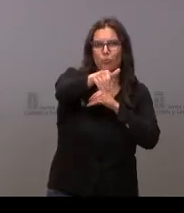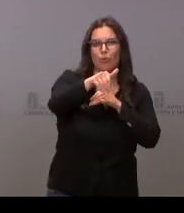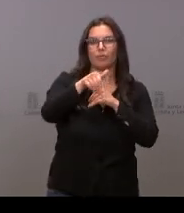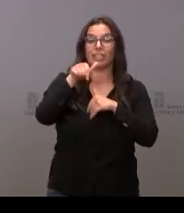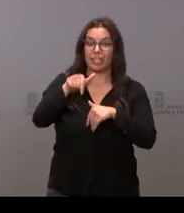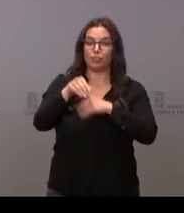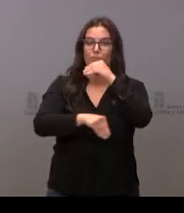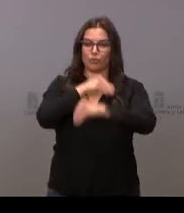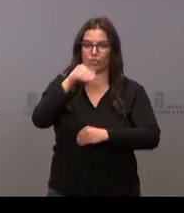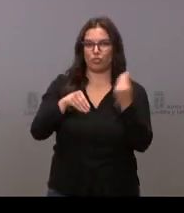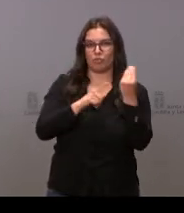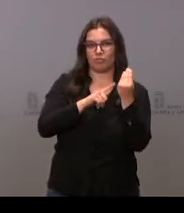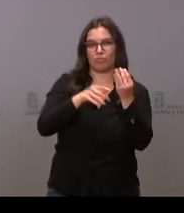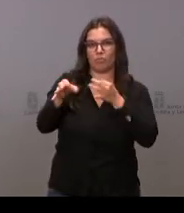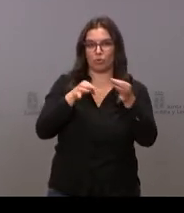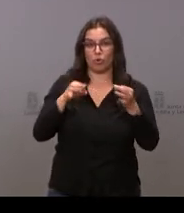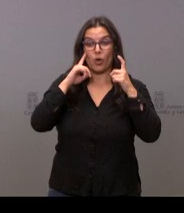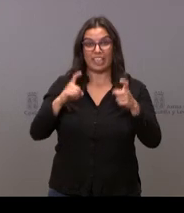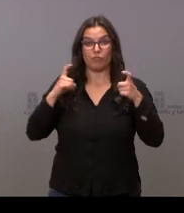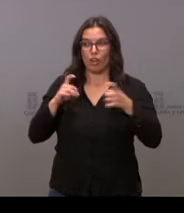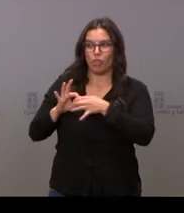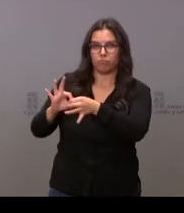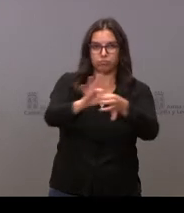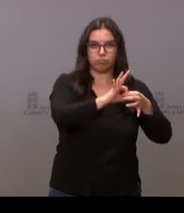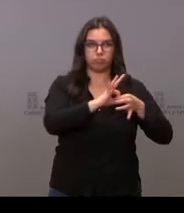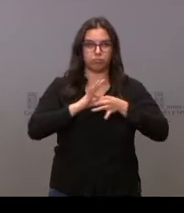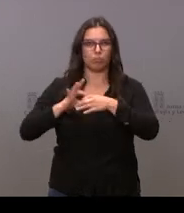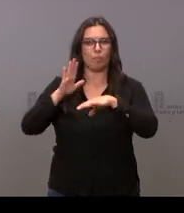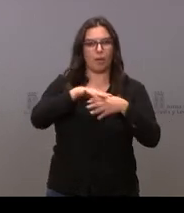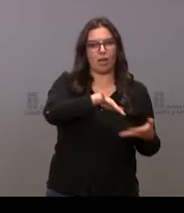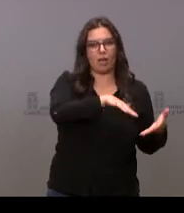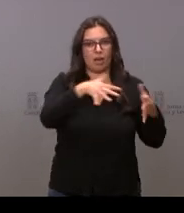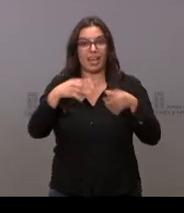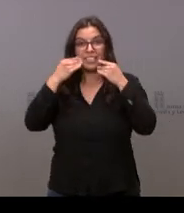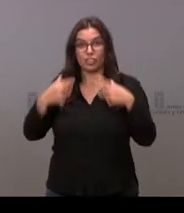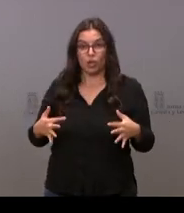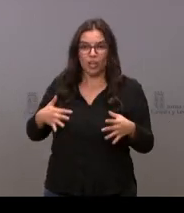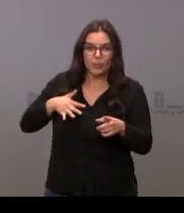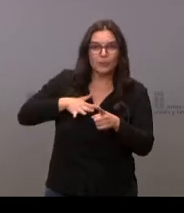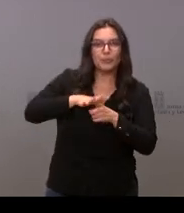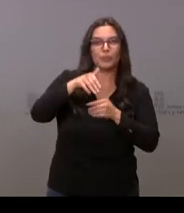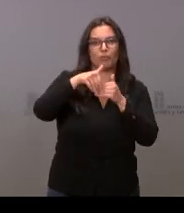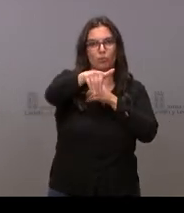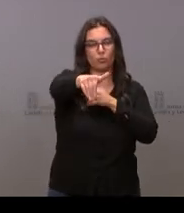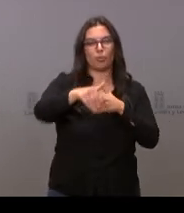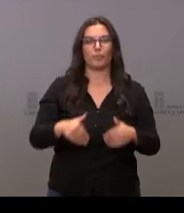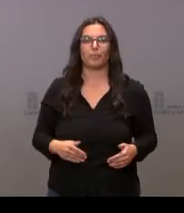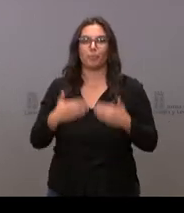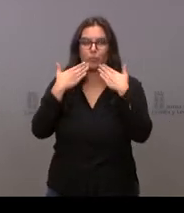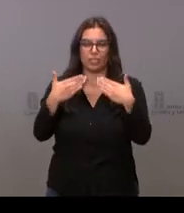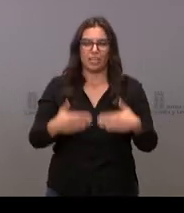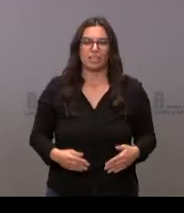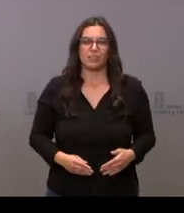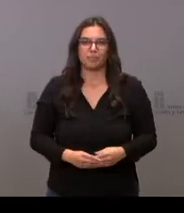hemos hecho y aquí unir nuestros esfuerzos para convertir nuestra historia en una proyección de presente y de futuro muchas